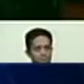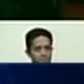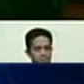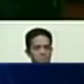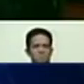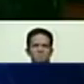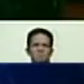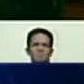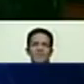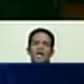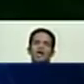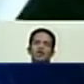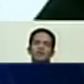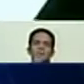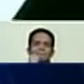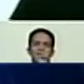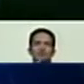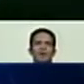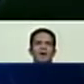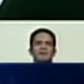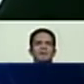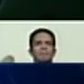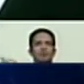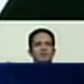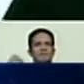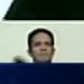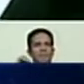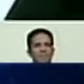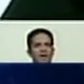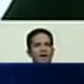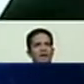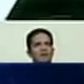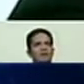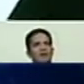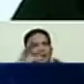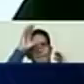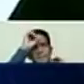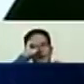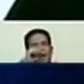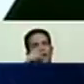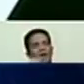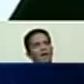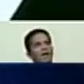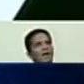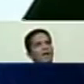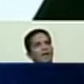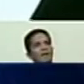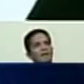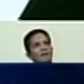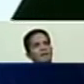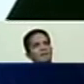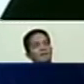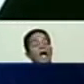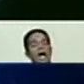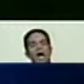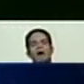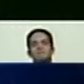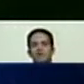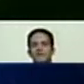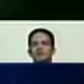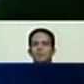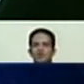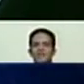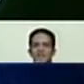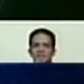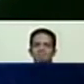las personas responsables de enviarlas. Embajada de Estados Unidos de América aprovecha la oportunidad para reiterar al